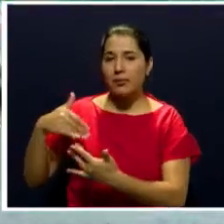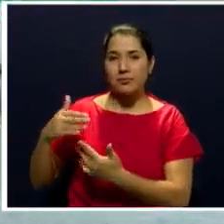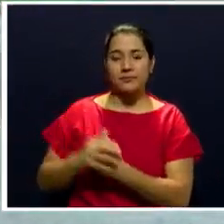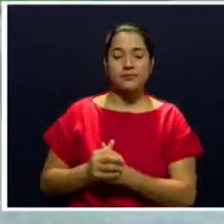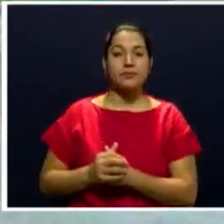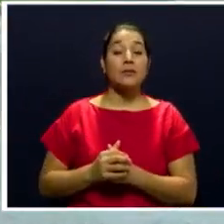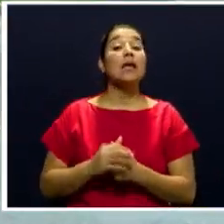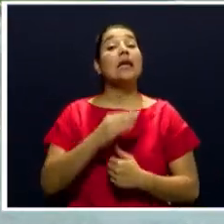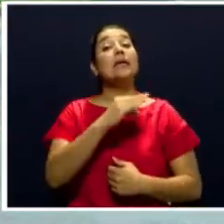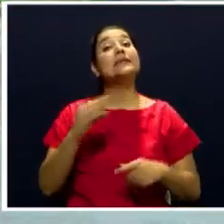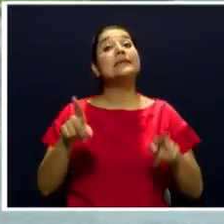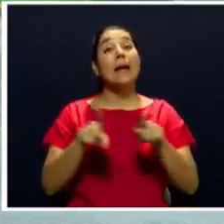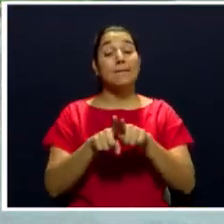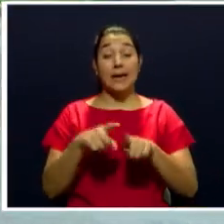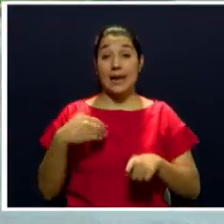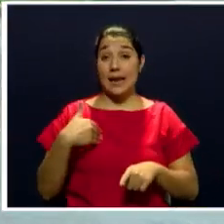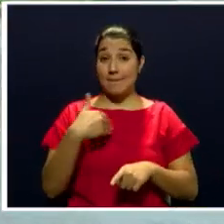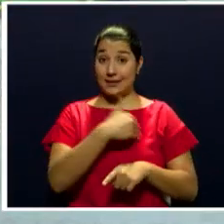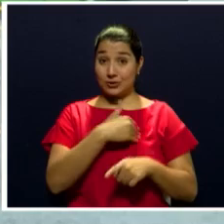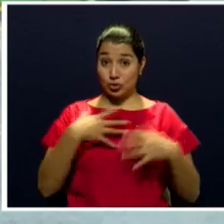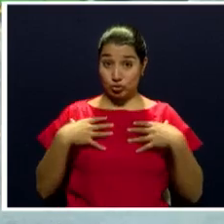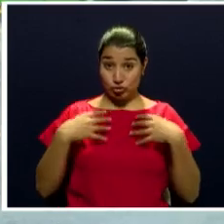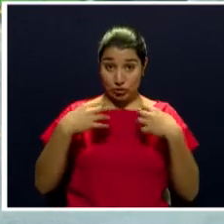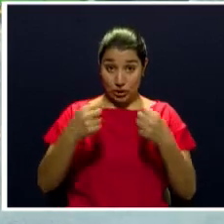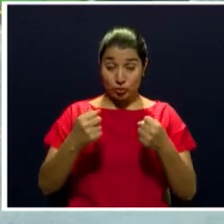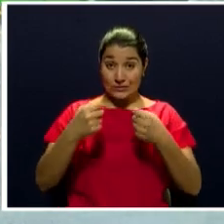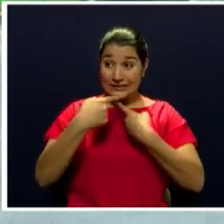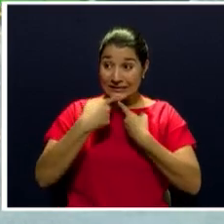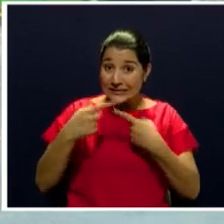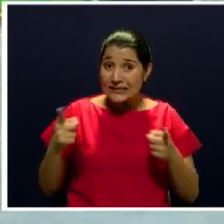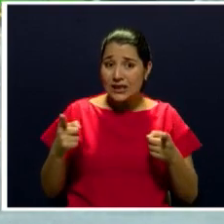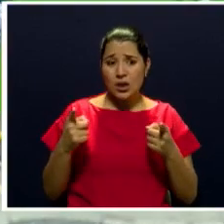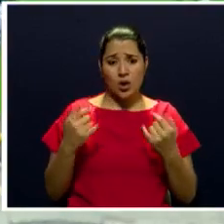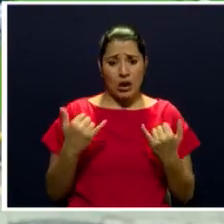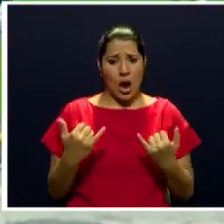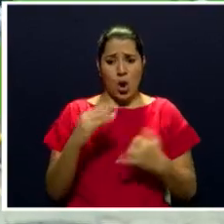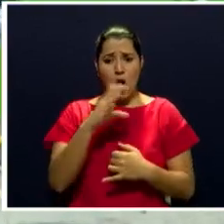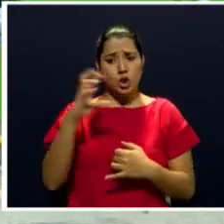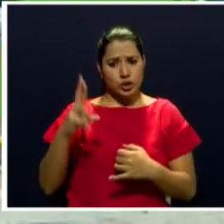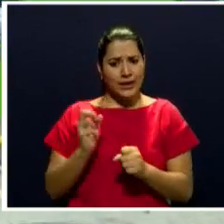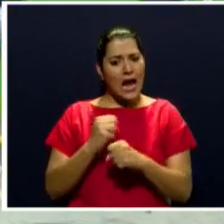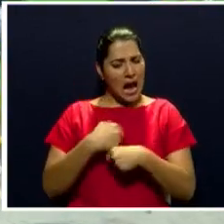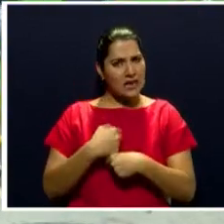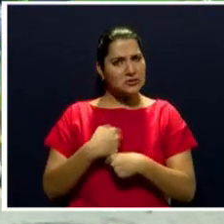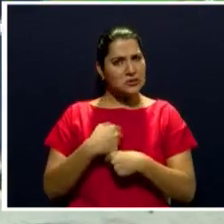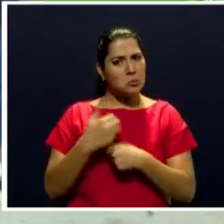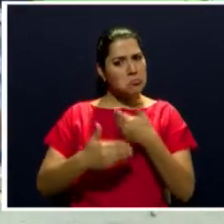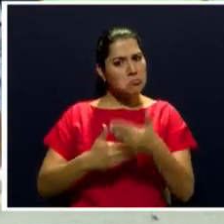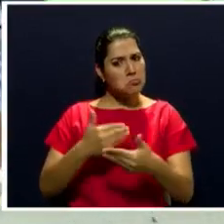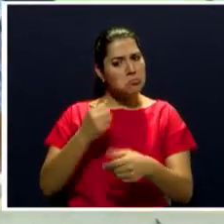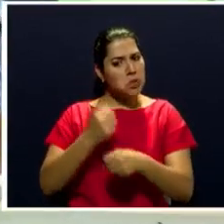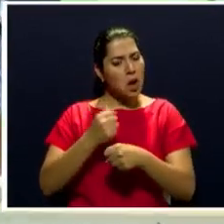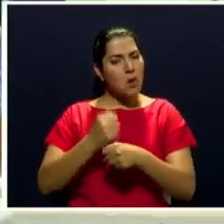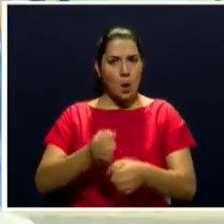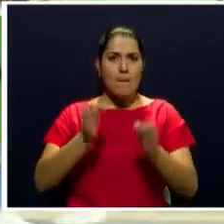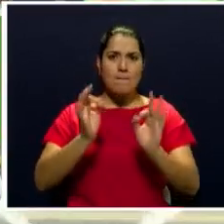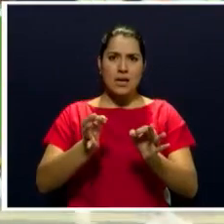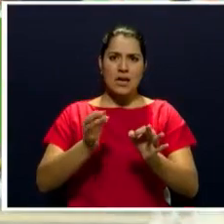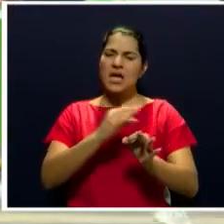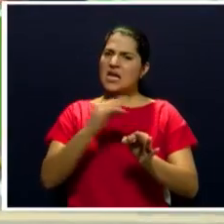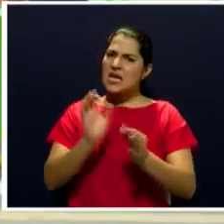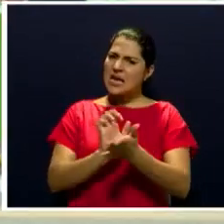social. Además, el ministro de Salud dijo que estamos haciendo las cosas bien como país y hemos evitado afortunadamente una